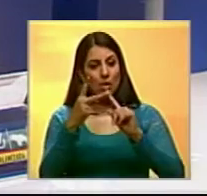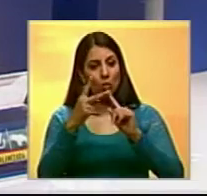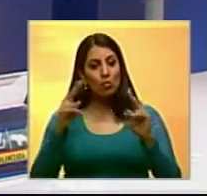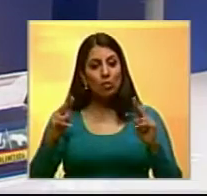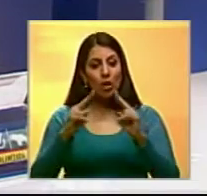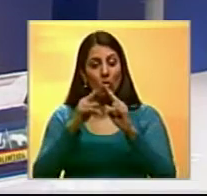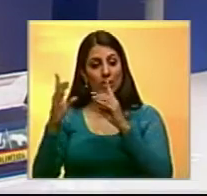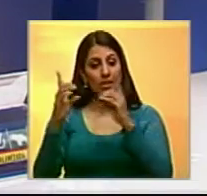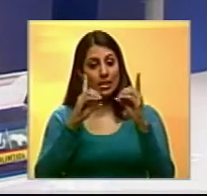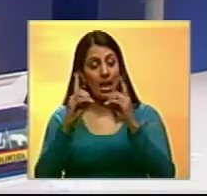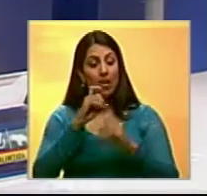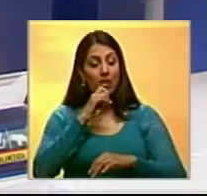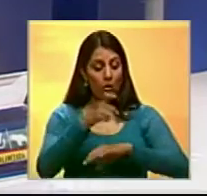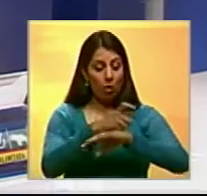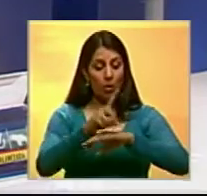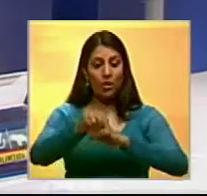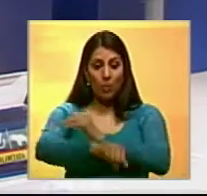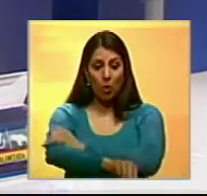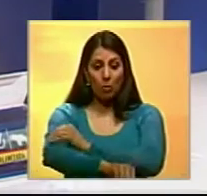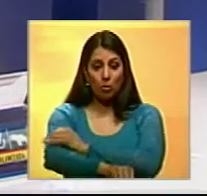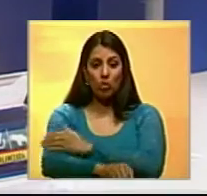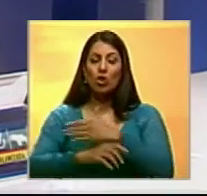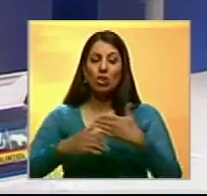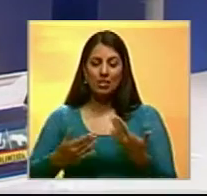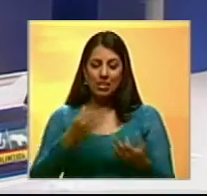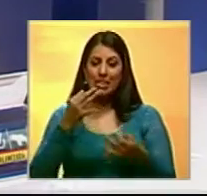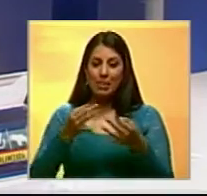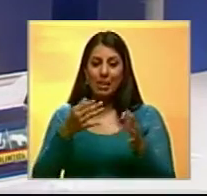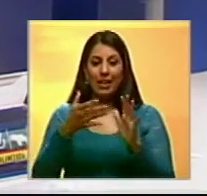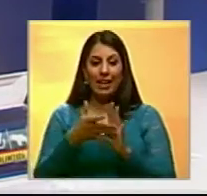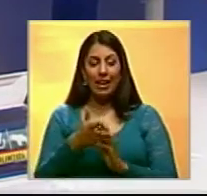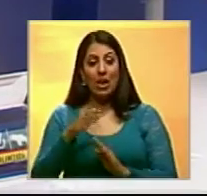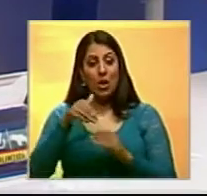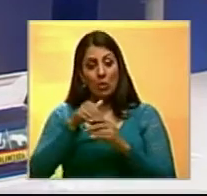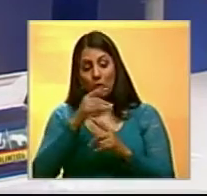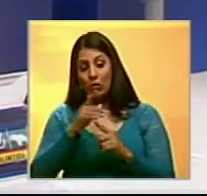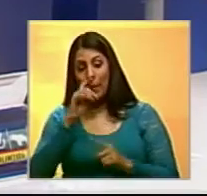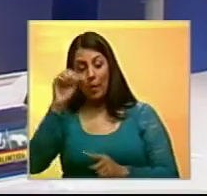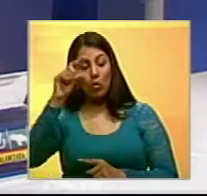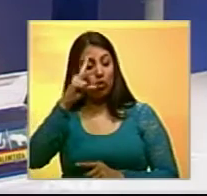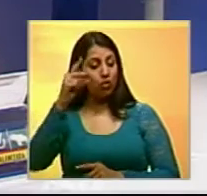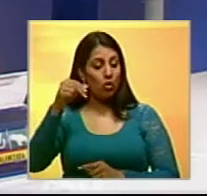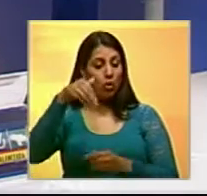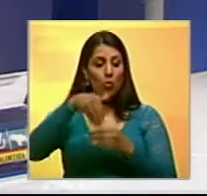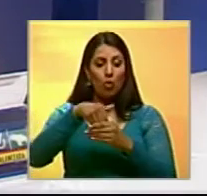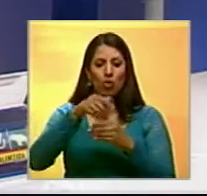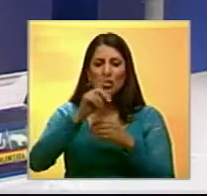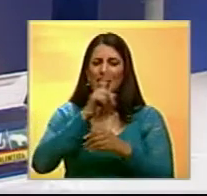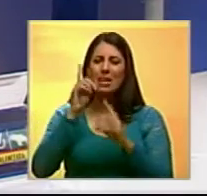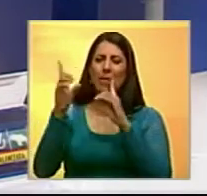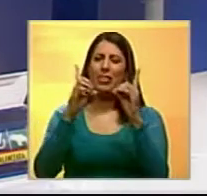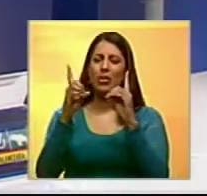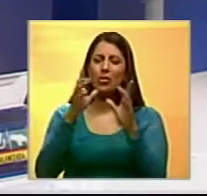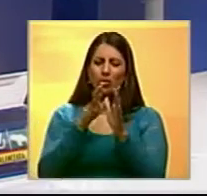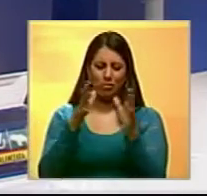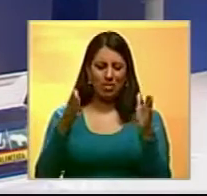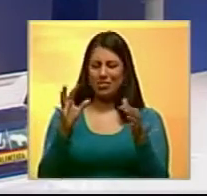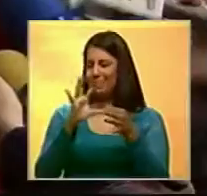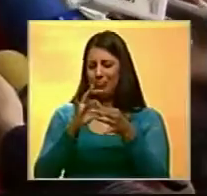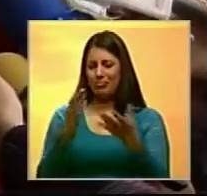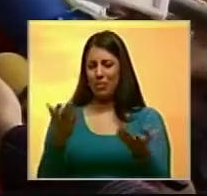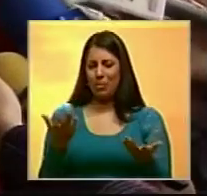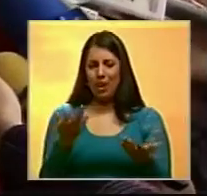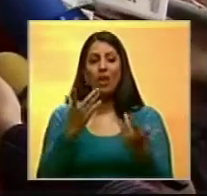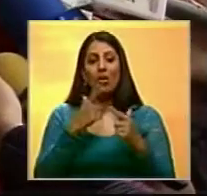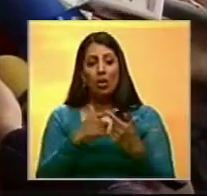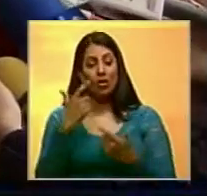encuentro de diálogo entre el gobierno y la oposición. Expresó que ni el revocatorio ni las elecciones son objeto de discusión en las mesas de trabajo.